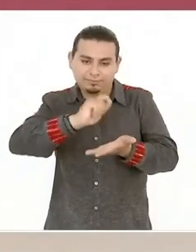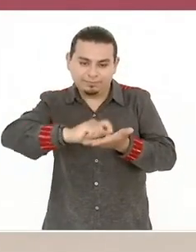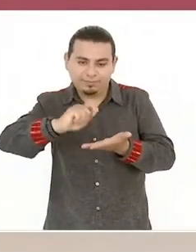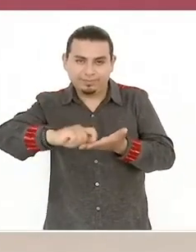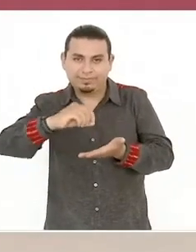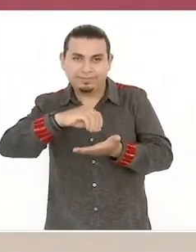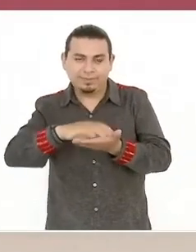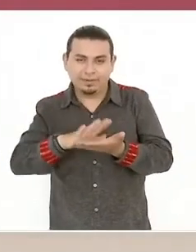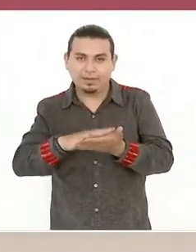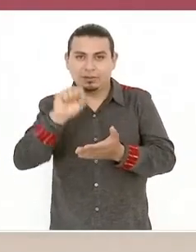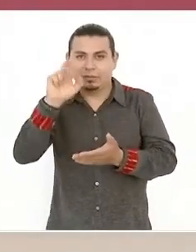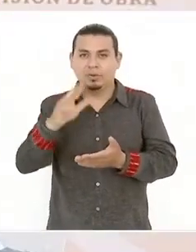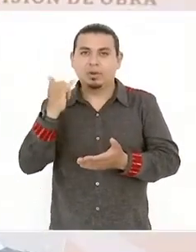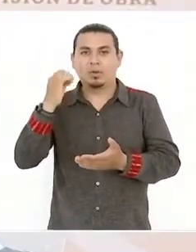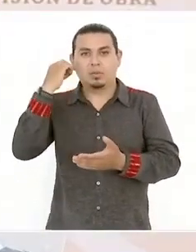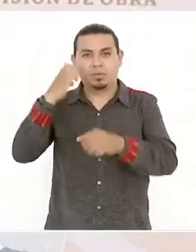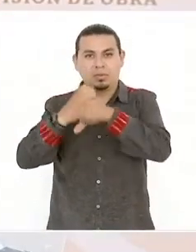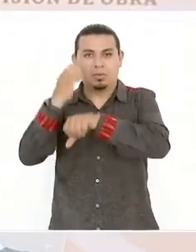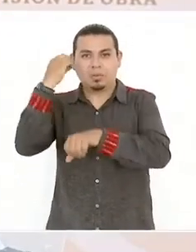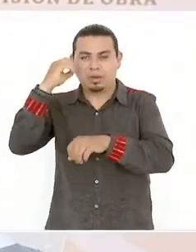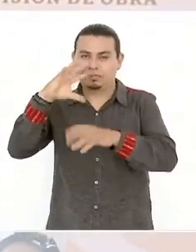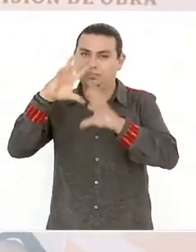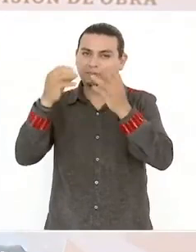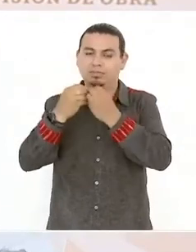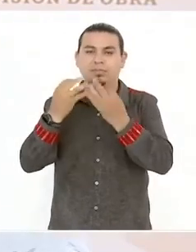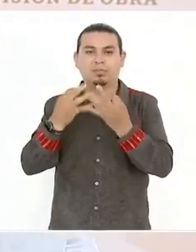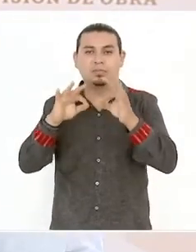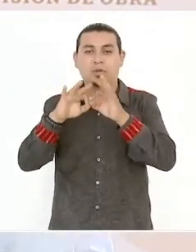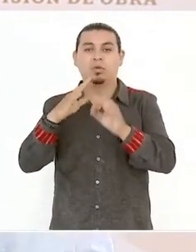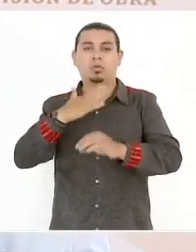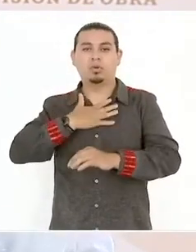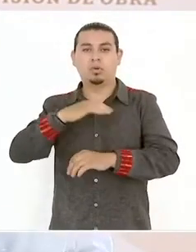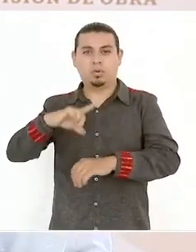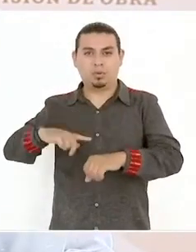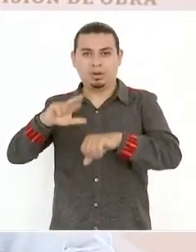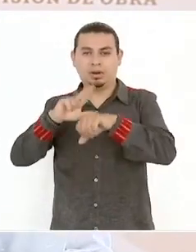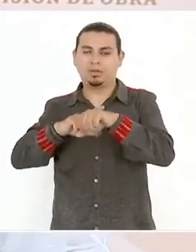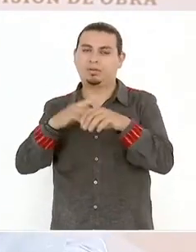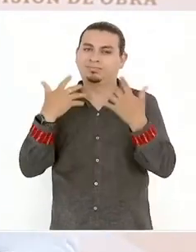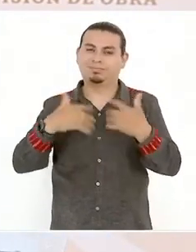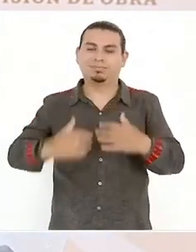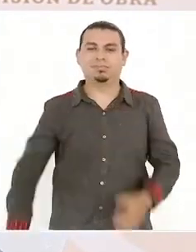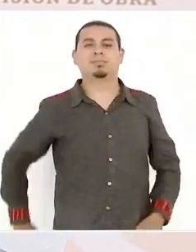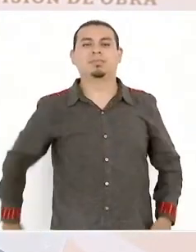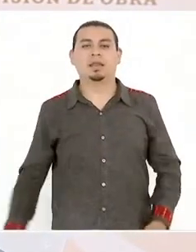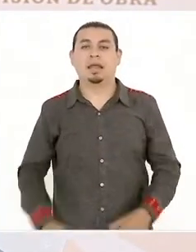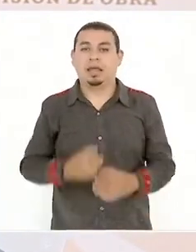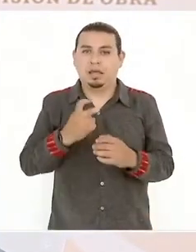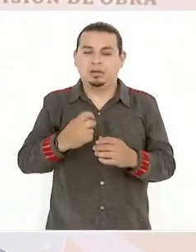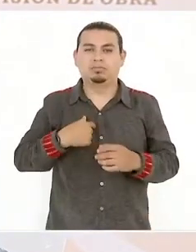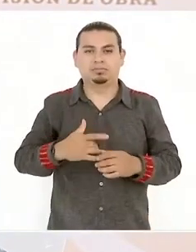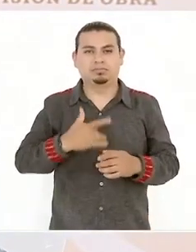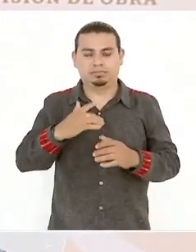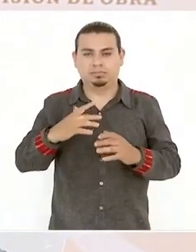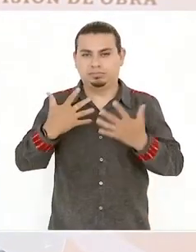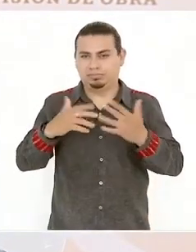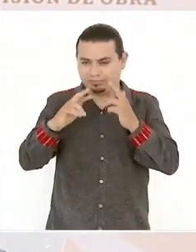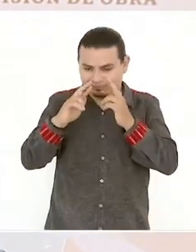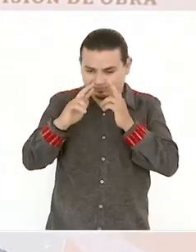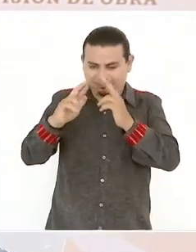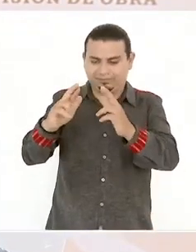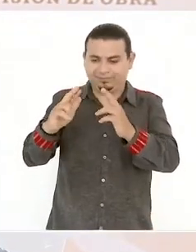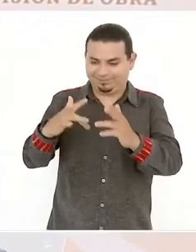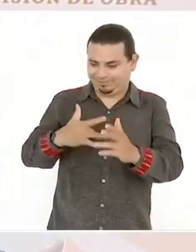del sur y de Oaxaca. Para mí como gobernador es sin duda un honor y un